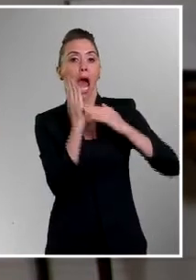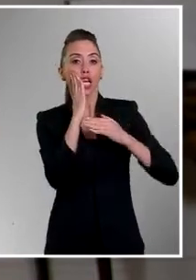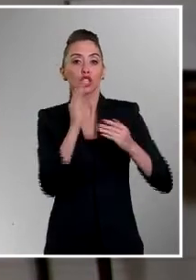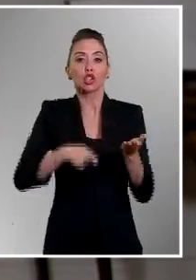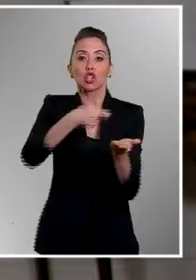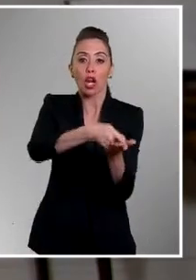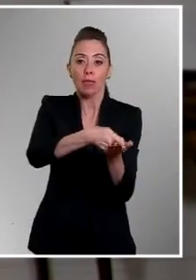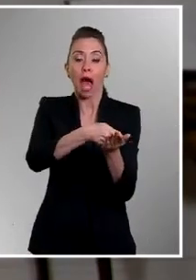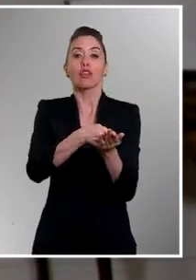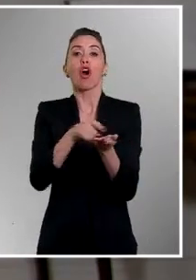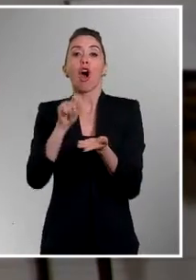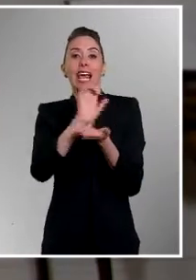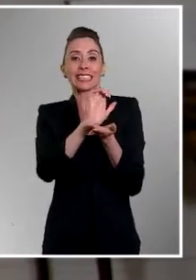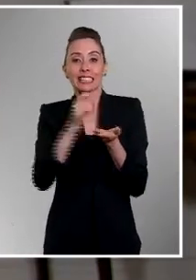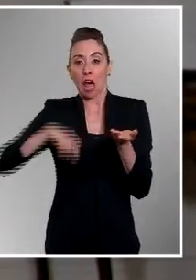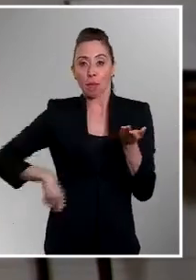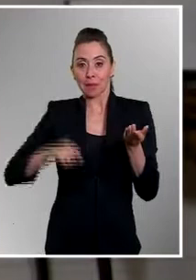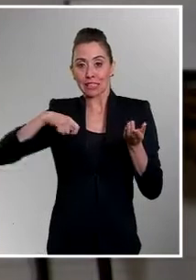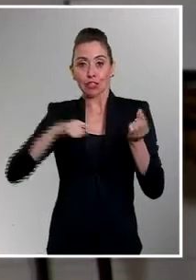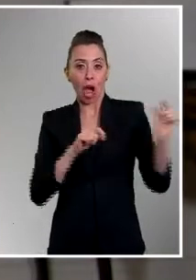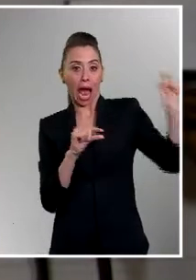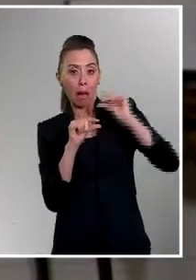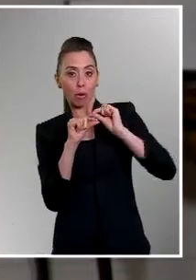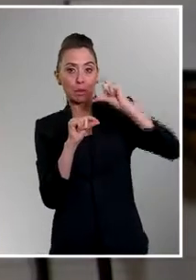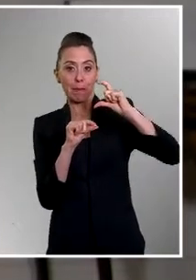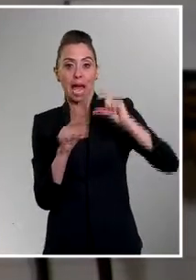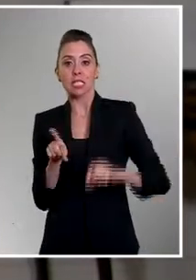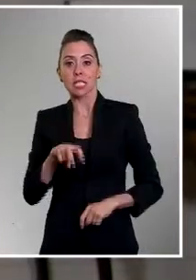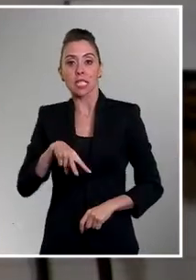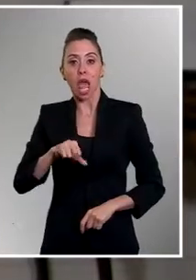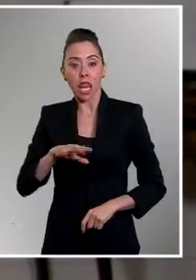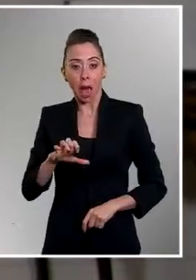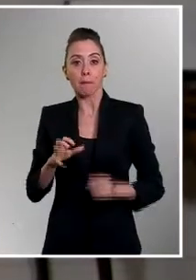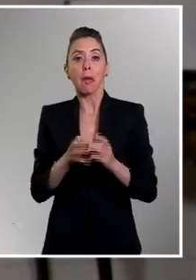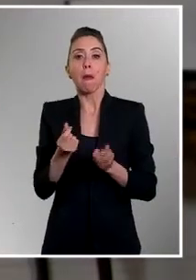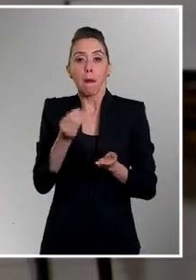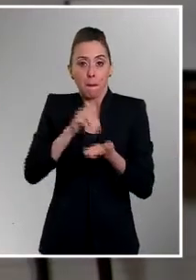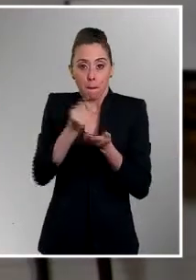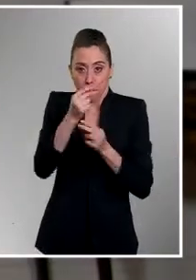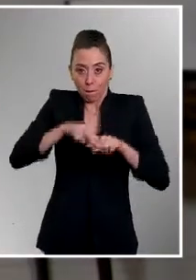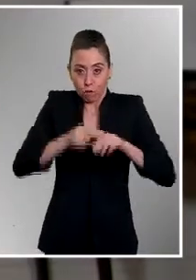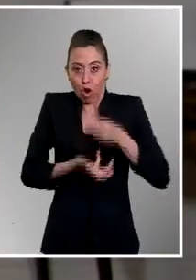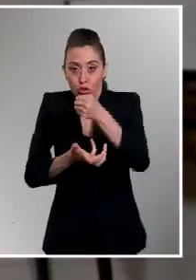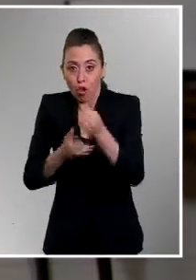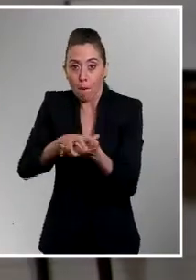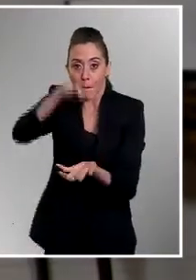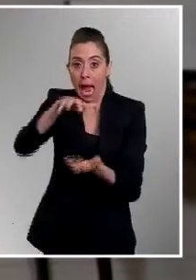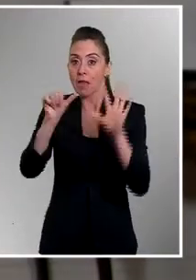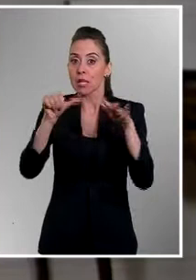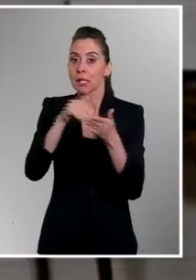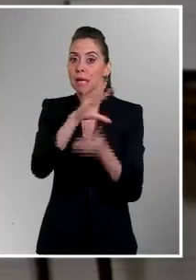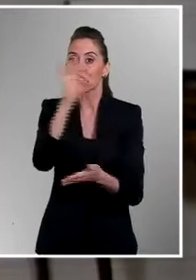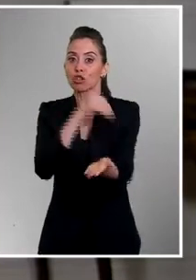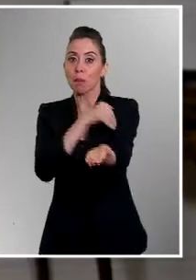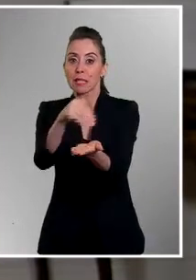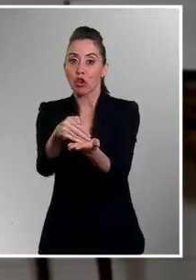mejorado la porte que hace el estado de suspensión y en el caso del sename vamos a aumentar los recursos de más de 16 mil 500 millones de